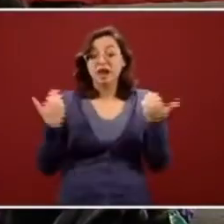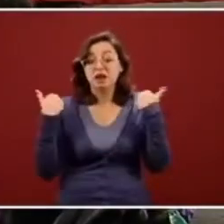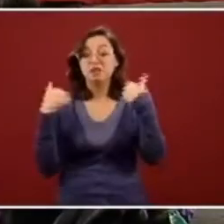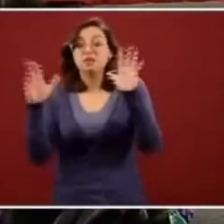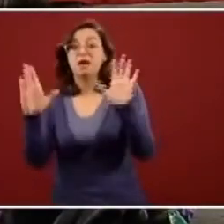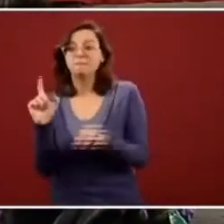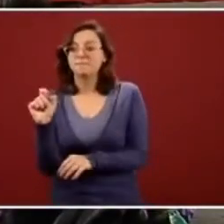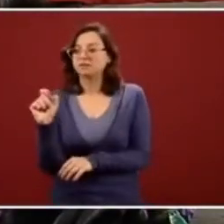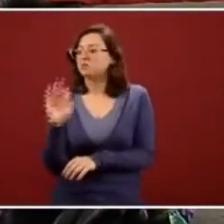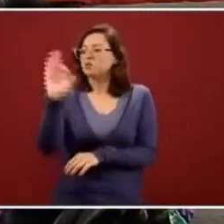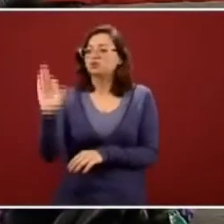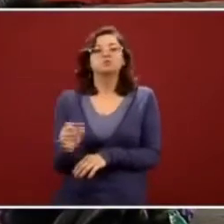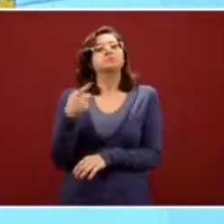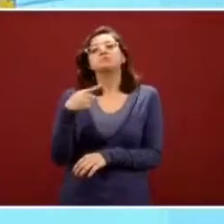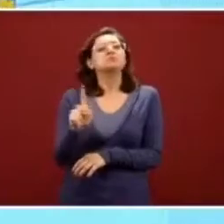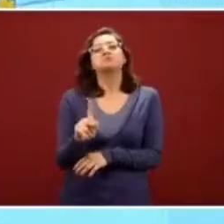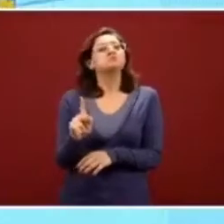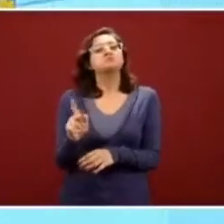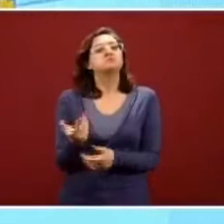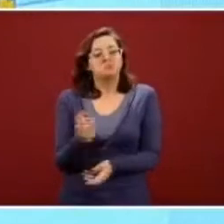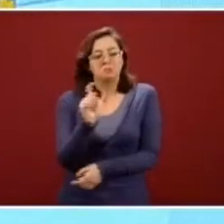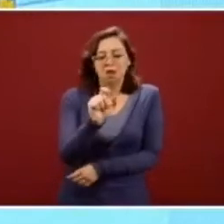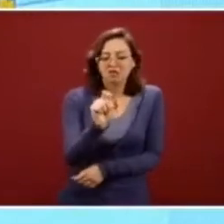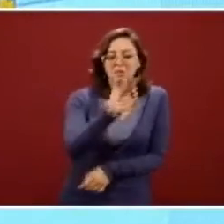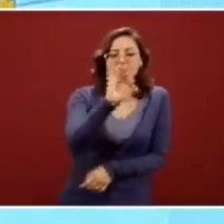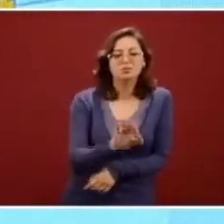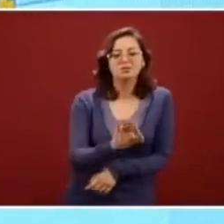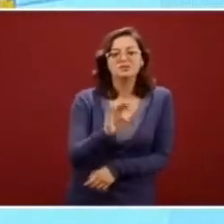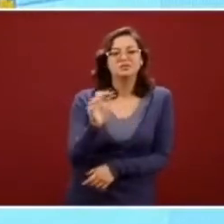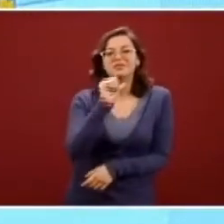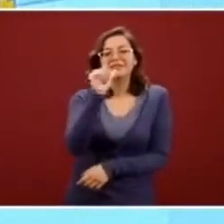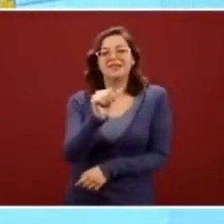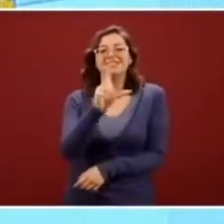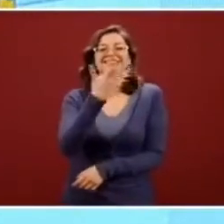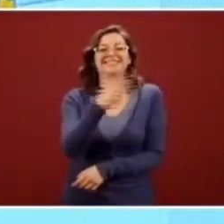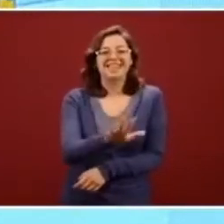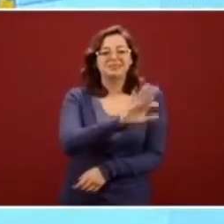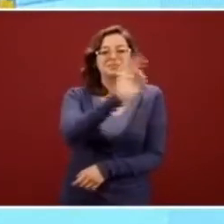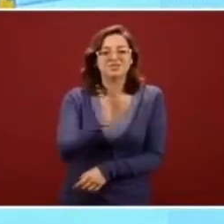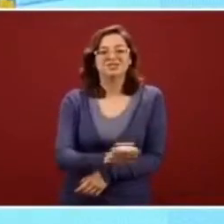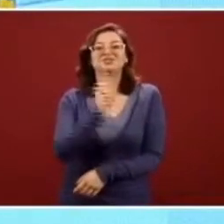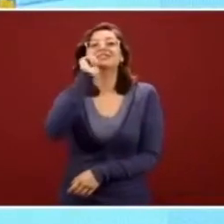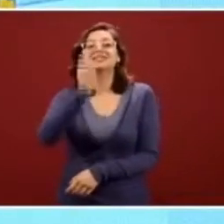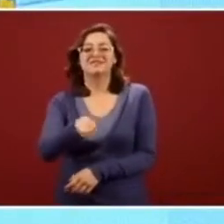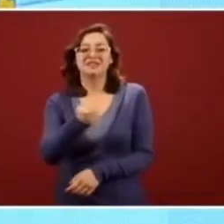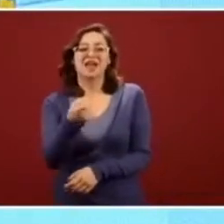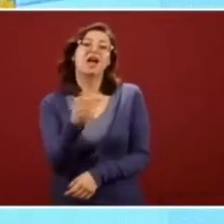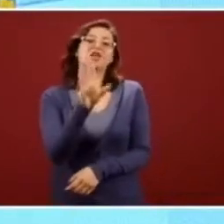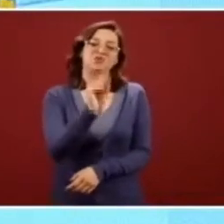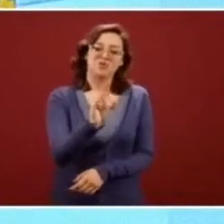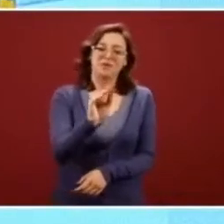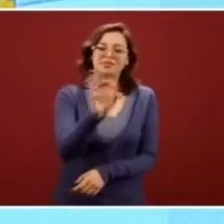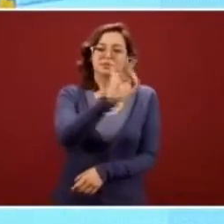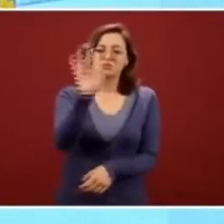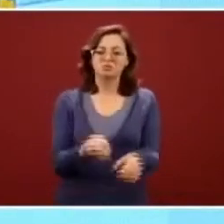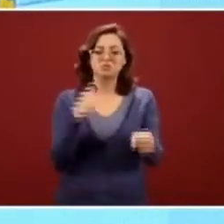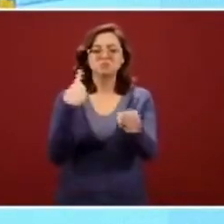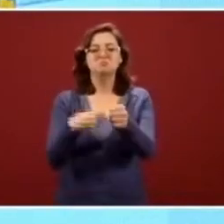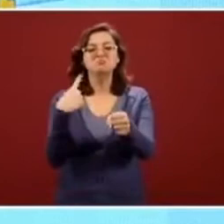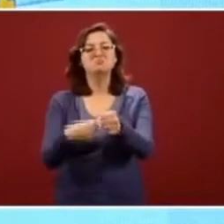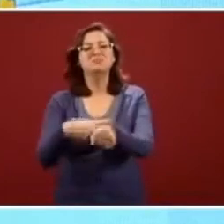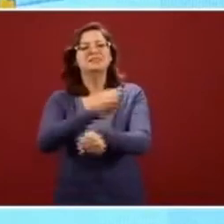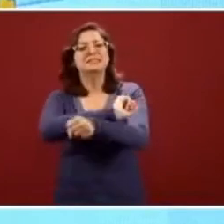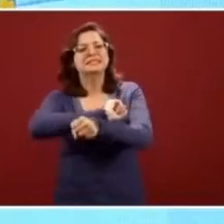es bueno, porque esto significa que la mayoría de los casos, la gran mayoría, el 90%, se ha presentado con una enfermedad